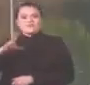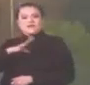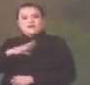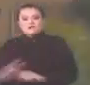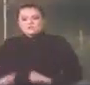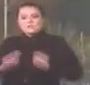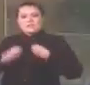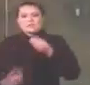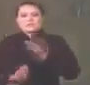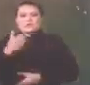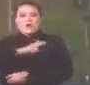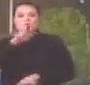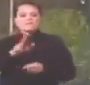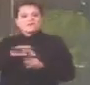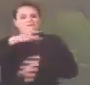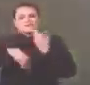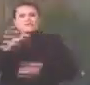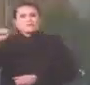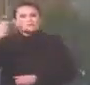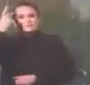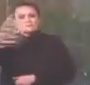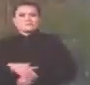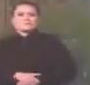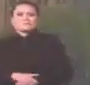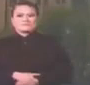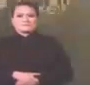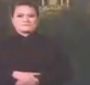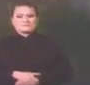Donde damos nueva vida al hospital de todos los potosinos.